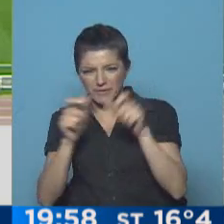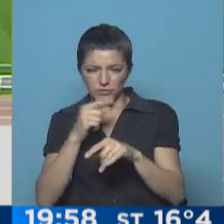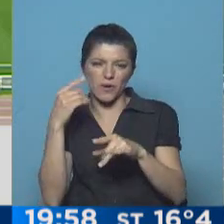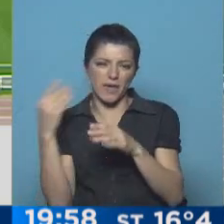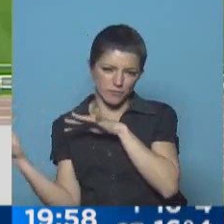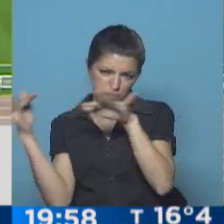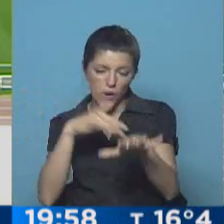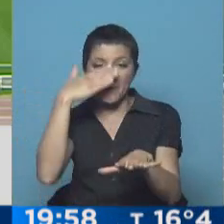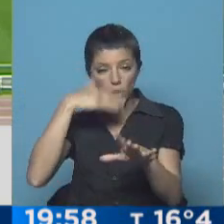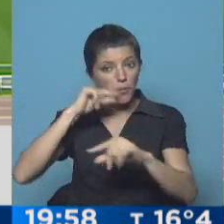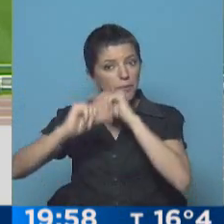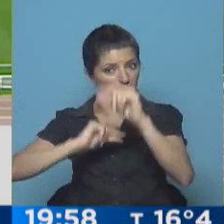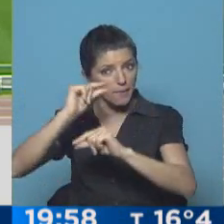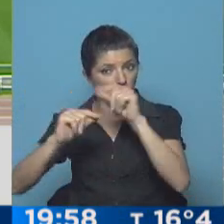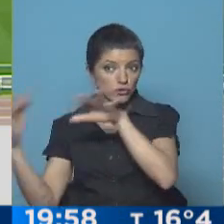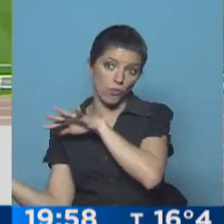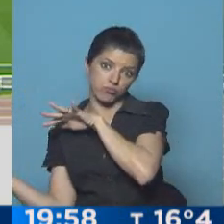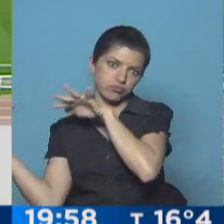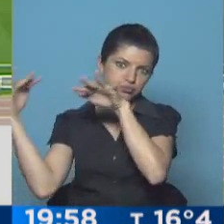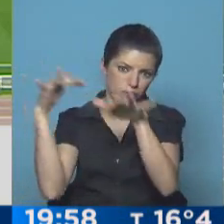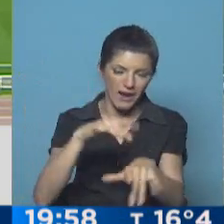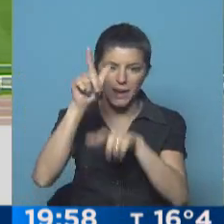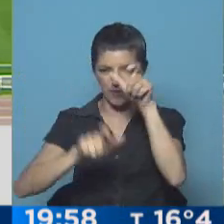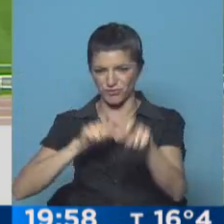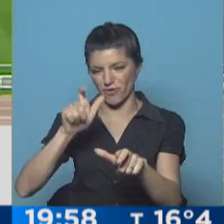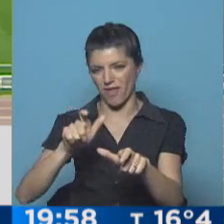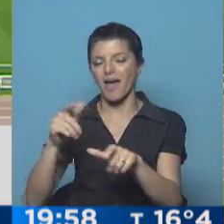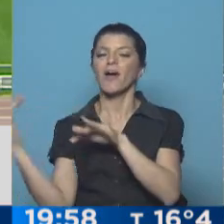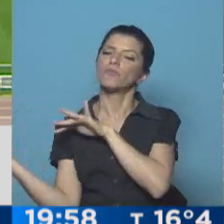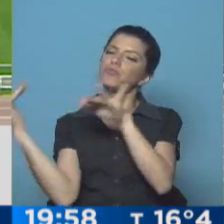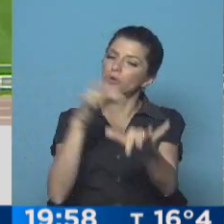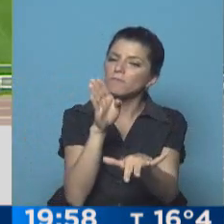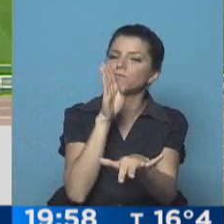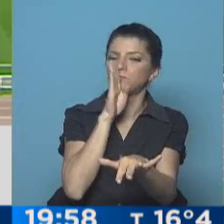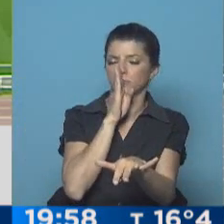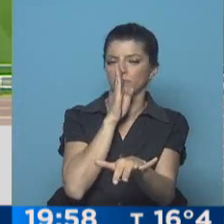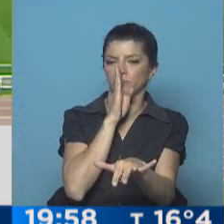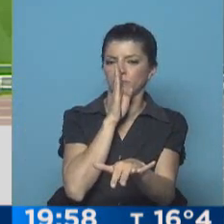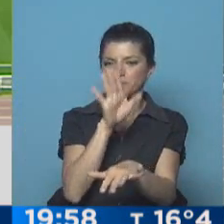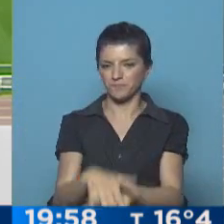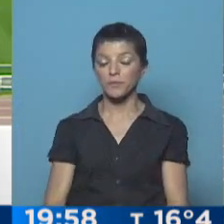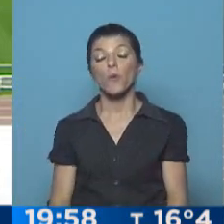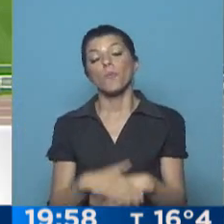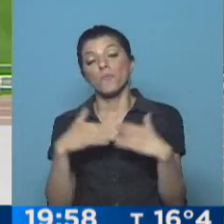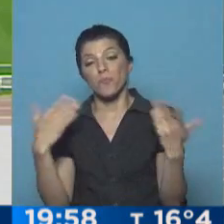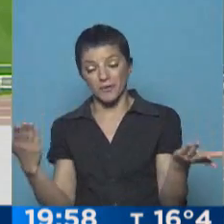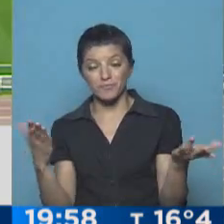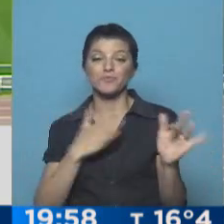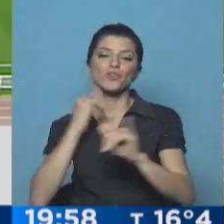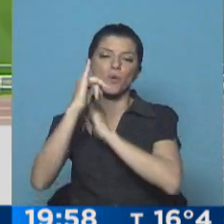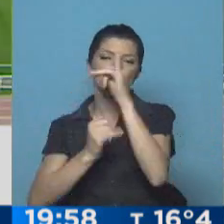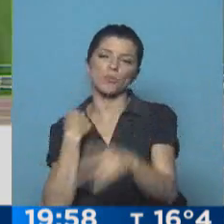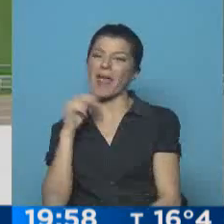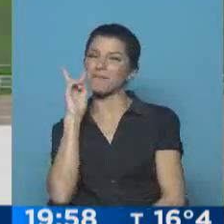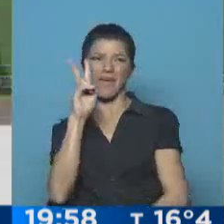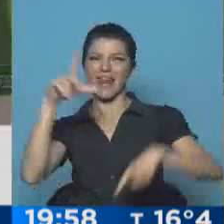después va creciendo la expectativa de la gente y se va y se va acercando también como decíamos de forma masiva Por eso te decía que quizás no se va a poder